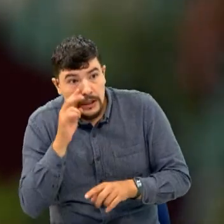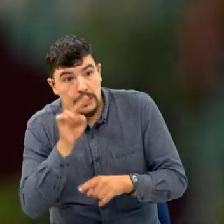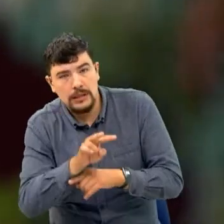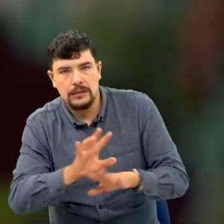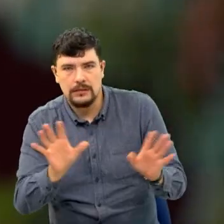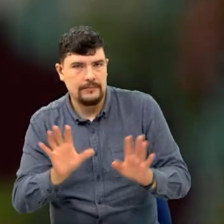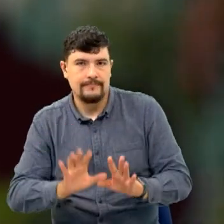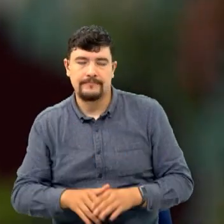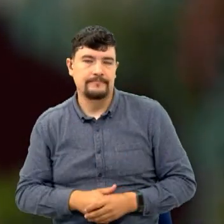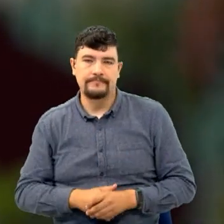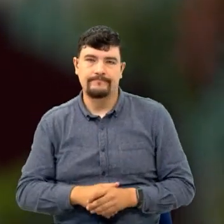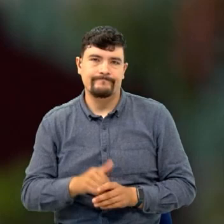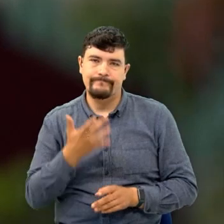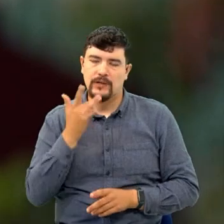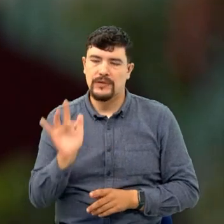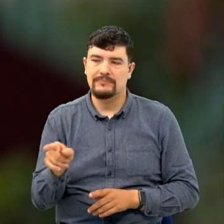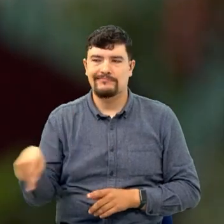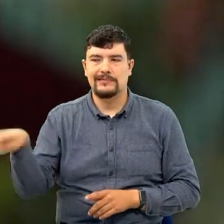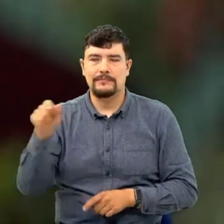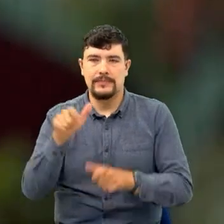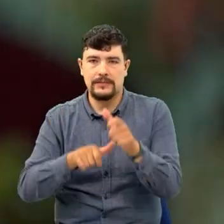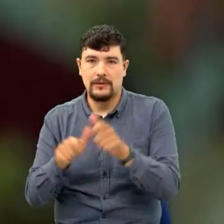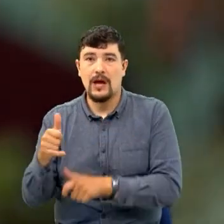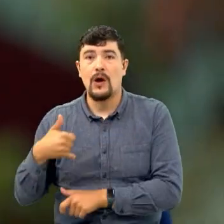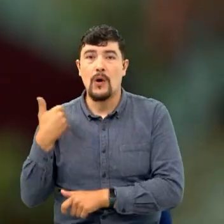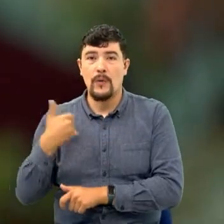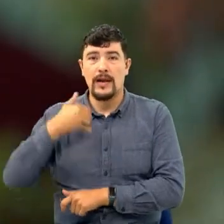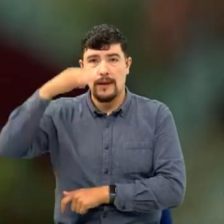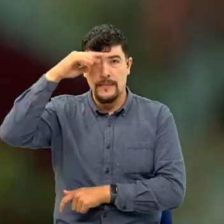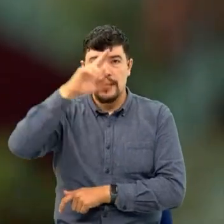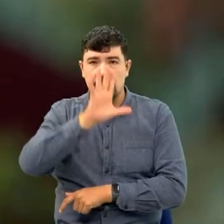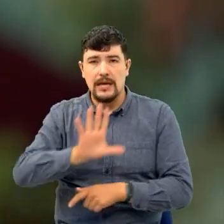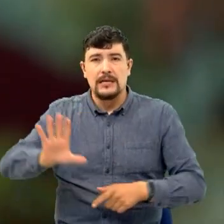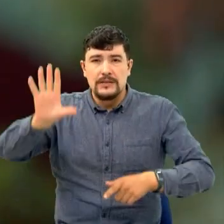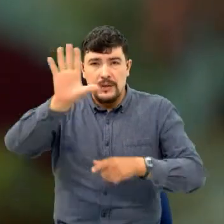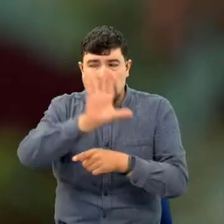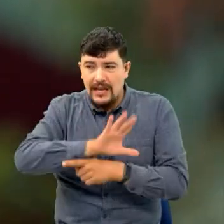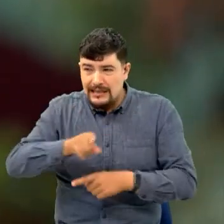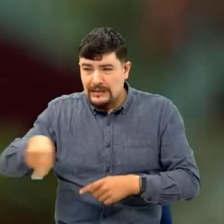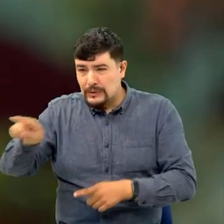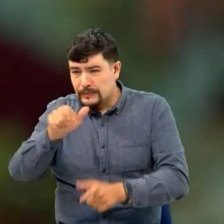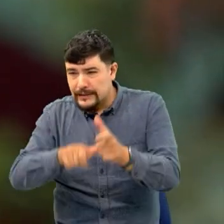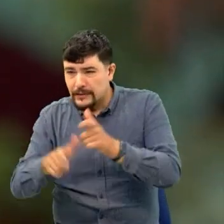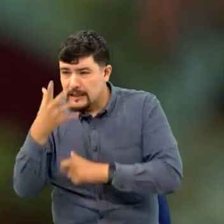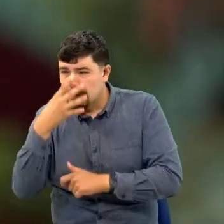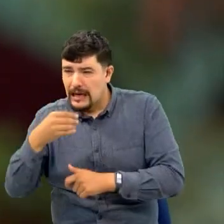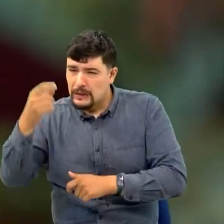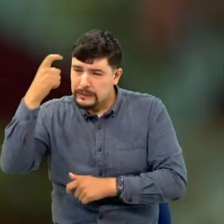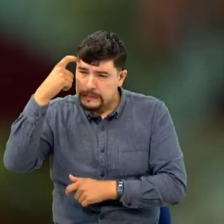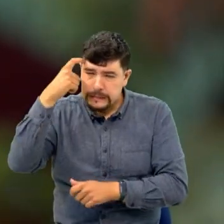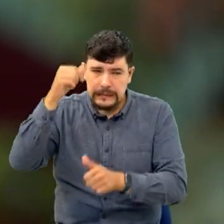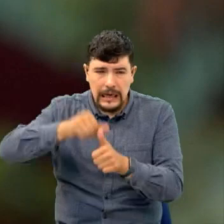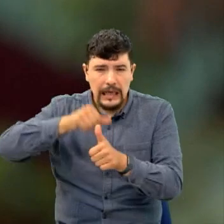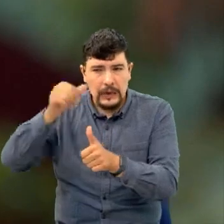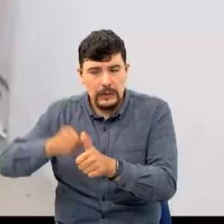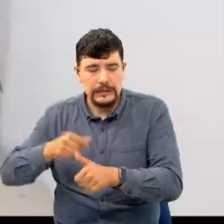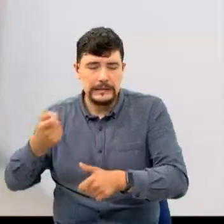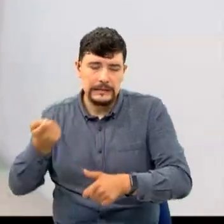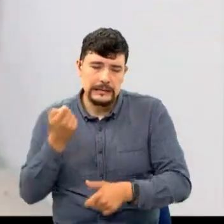día. Pobrecitos ellos también. No sé, ¿no? Cada uno tiene su forma de pensar y su forma de